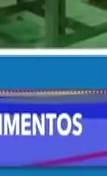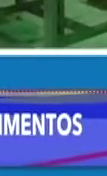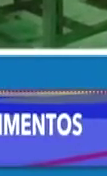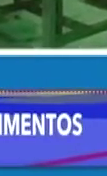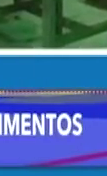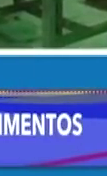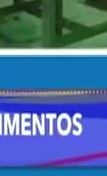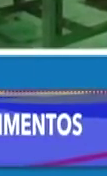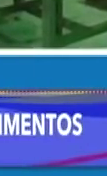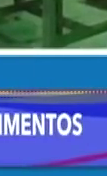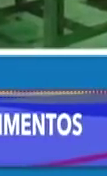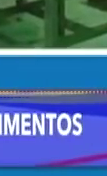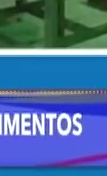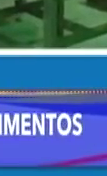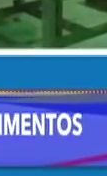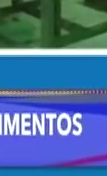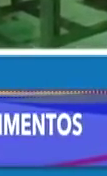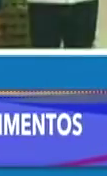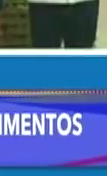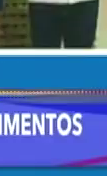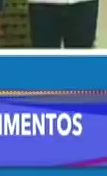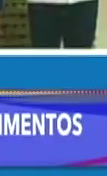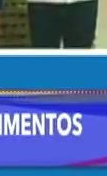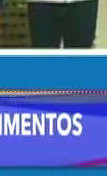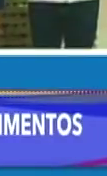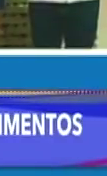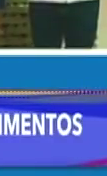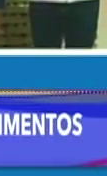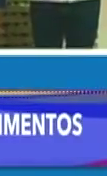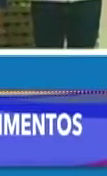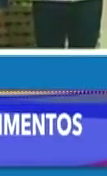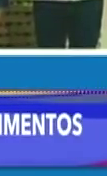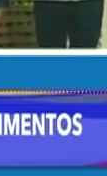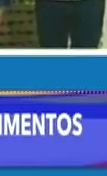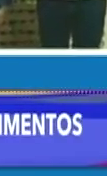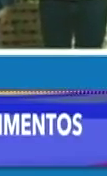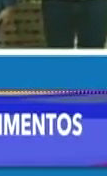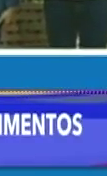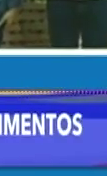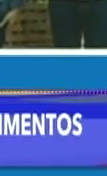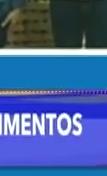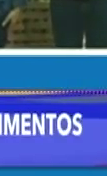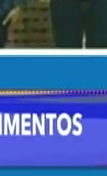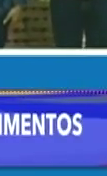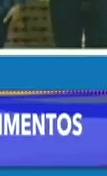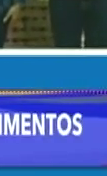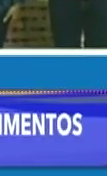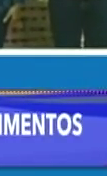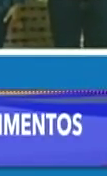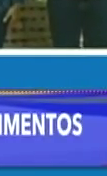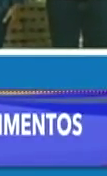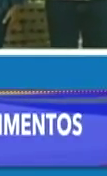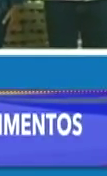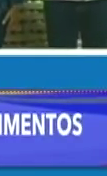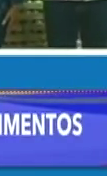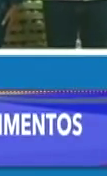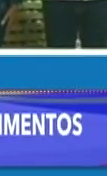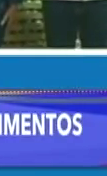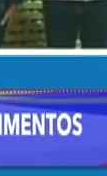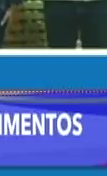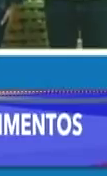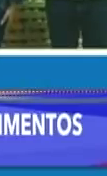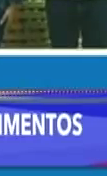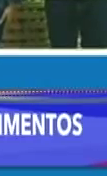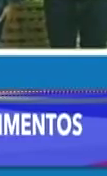privado del mundo que venga del mundo entero no voy a decir países del mundo entero que quieren venir a